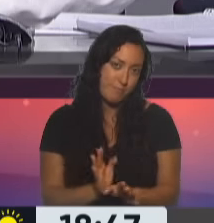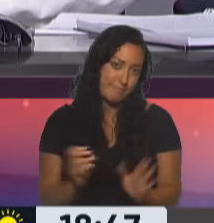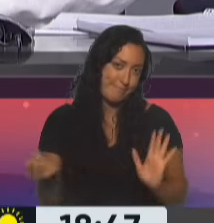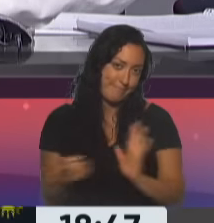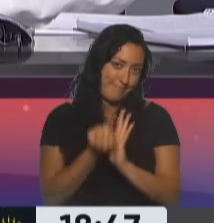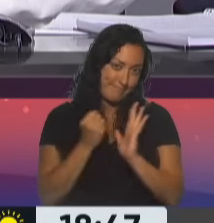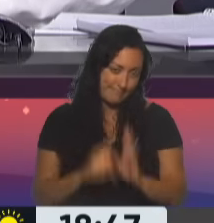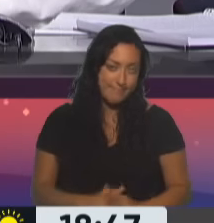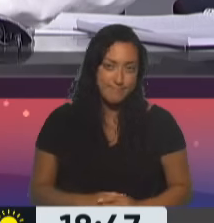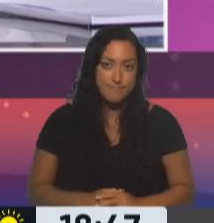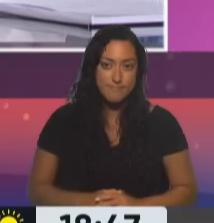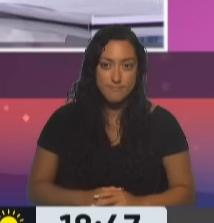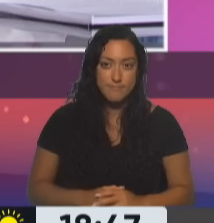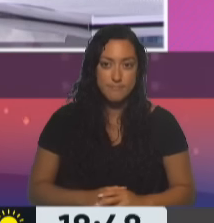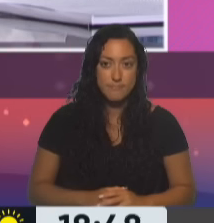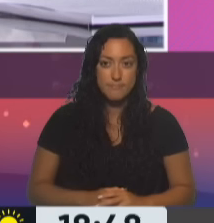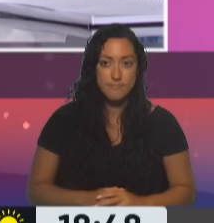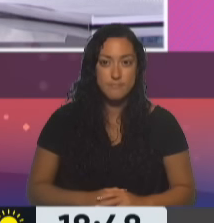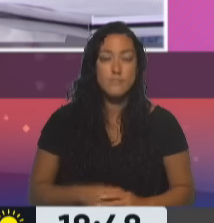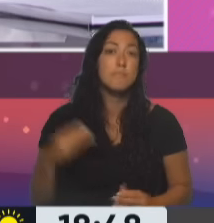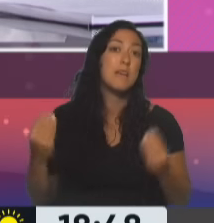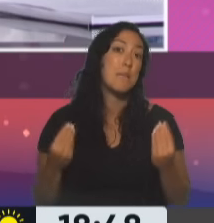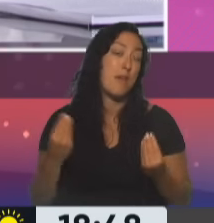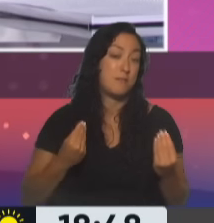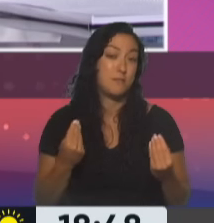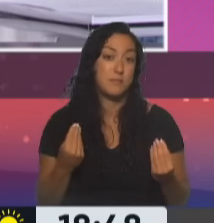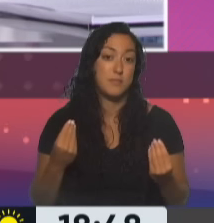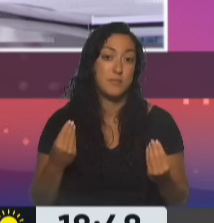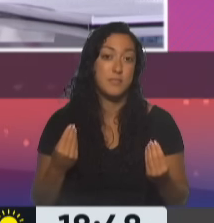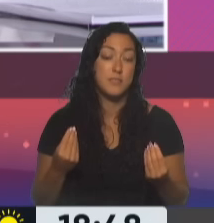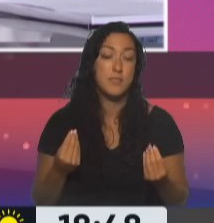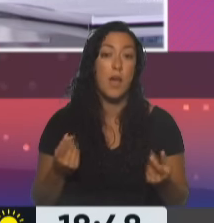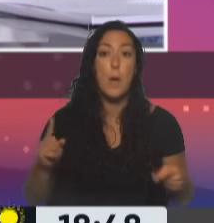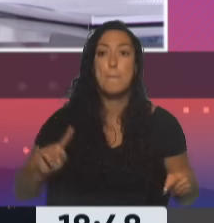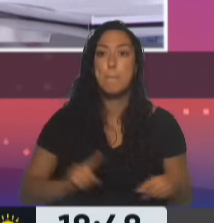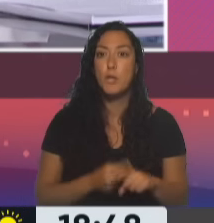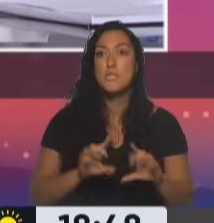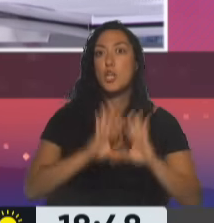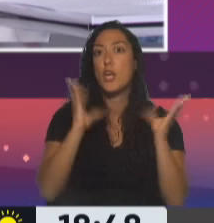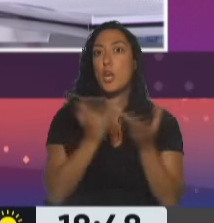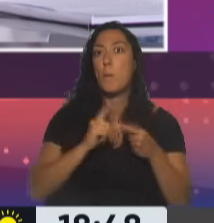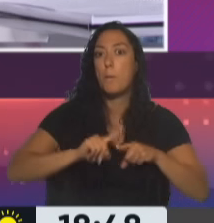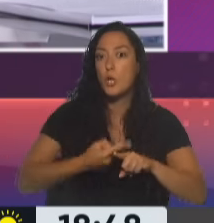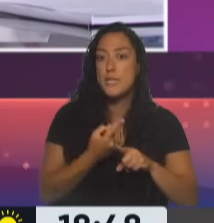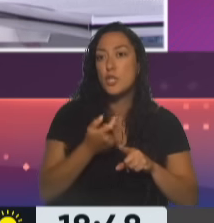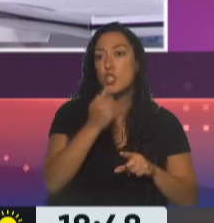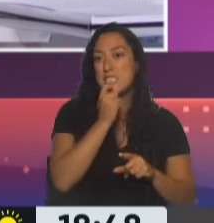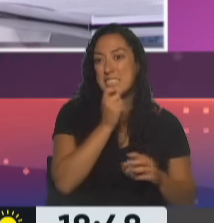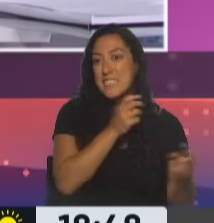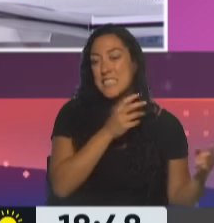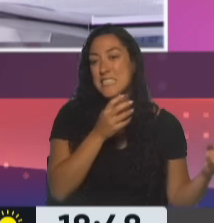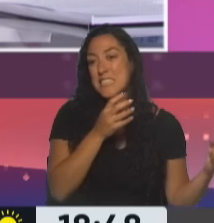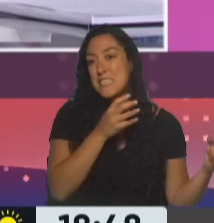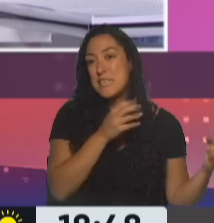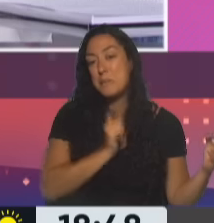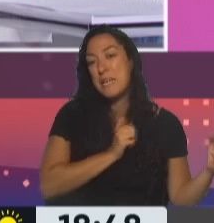¿no? más, palabras menos. Lo que pasa es que el costo político y geopolítico de comenzar una